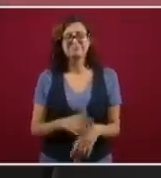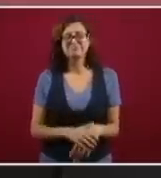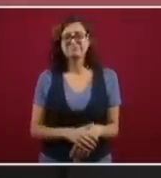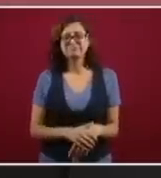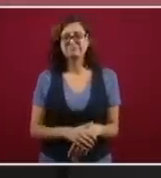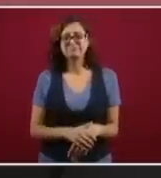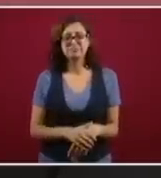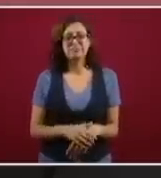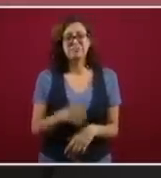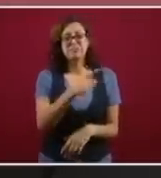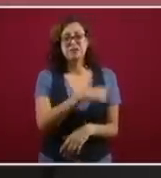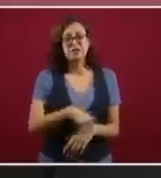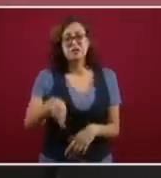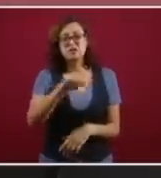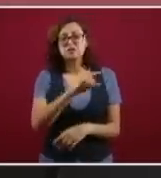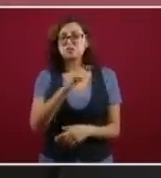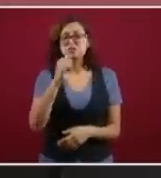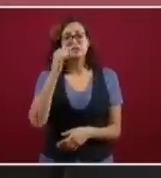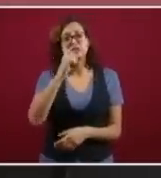supone